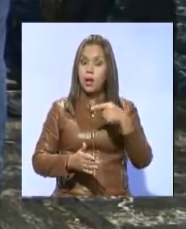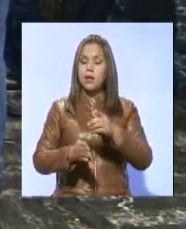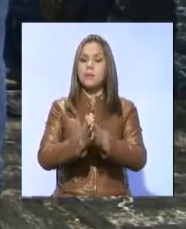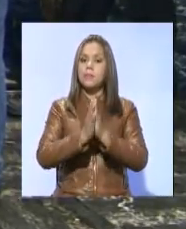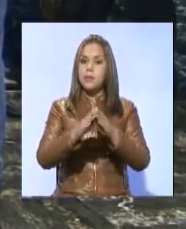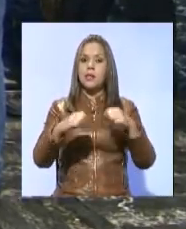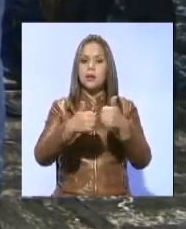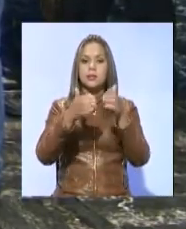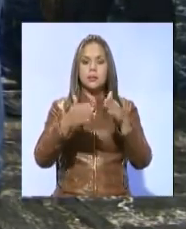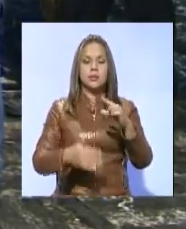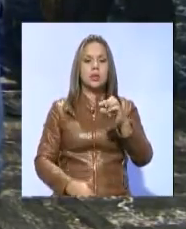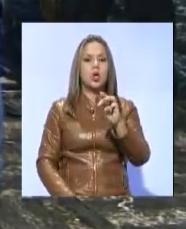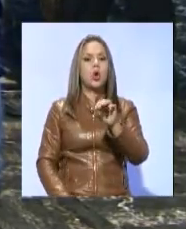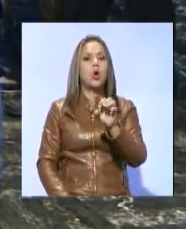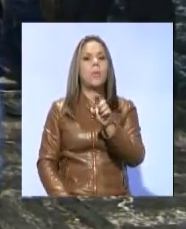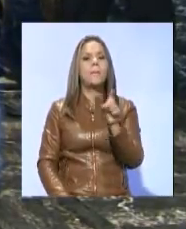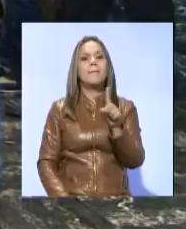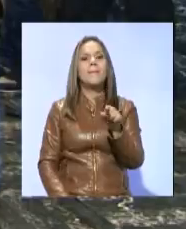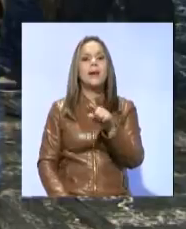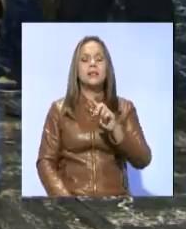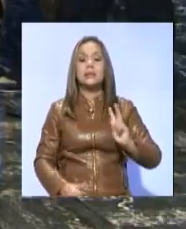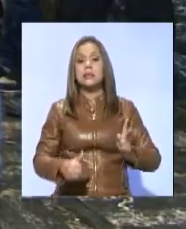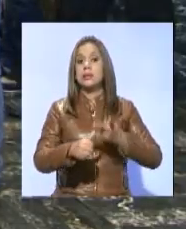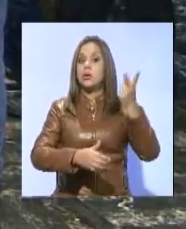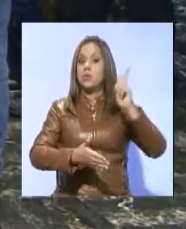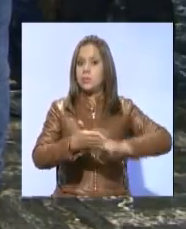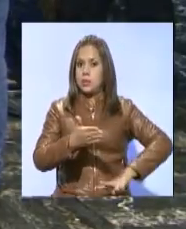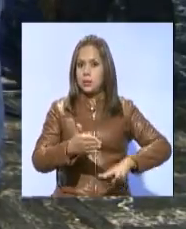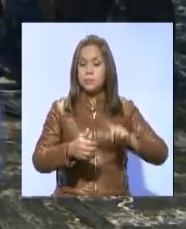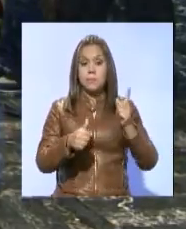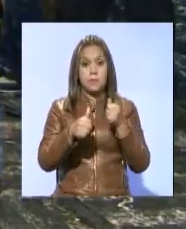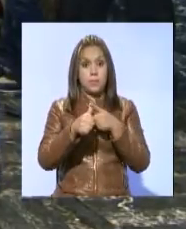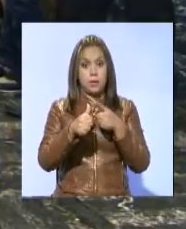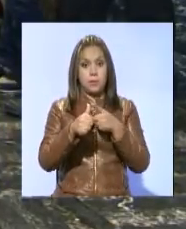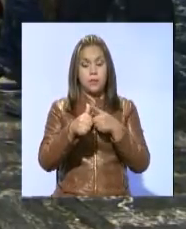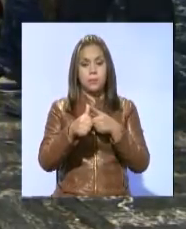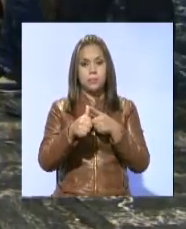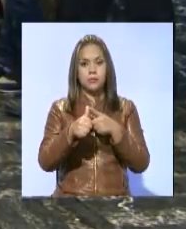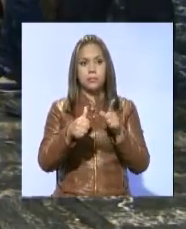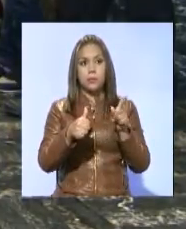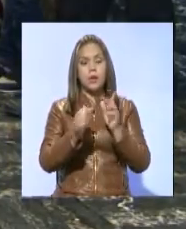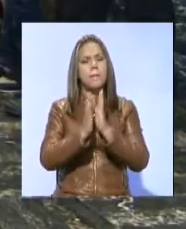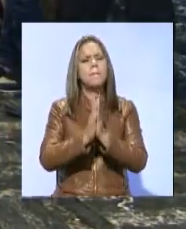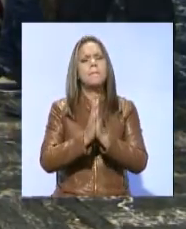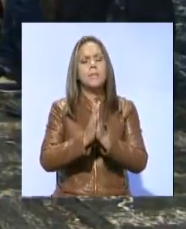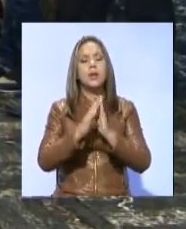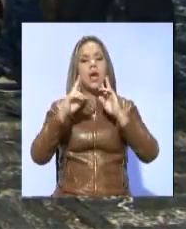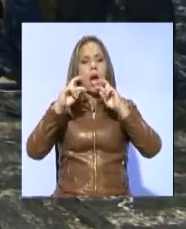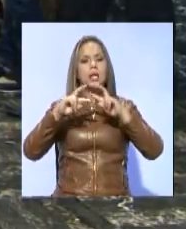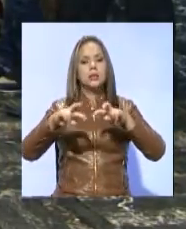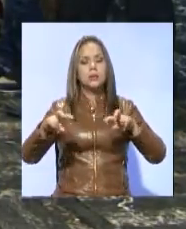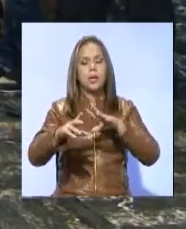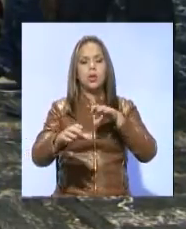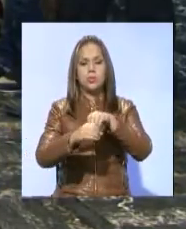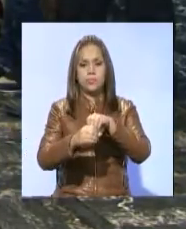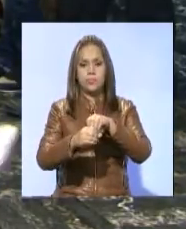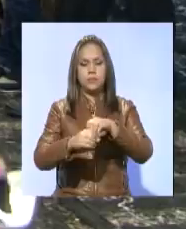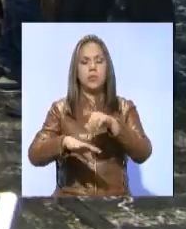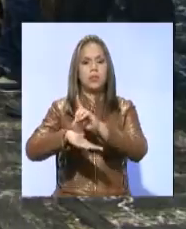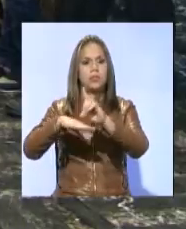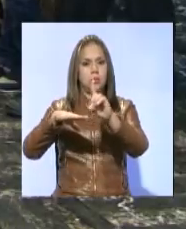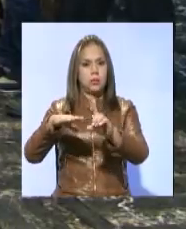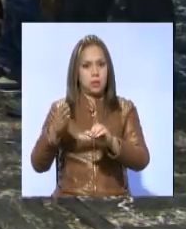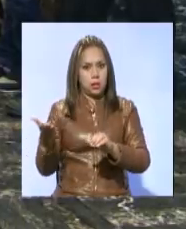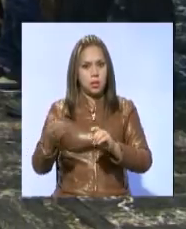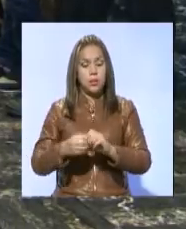por Creo, Roberto Gómez, por segunda ocasión. En la primera oportunidad, este pedido fue archivado al interior del CAL.